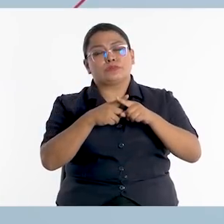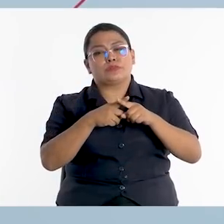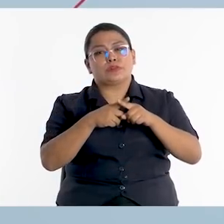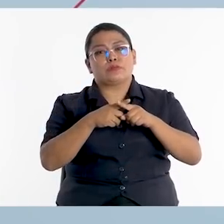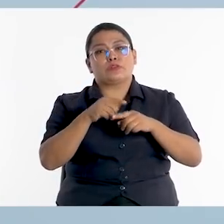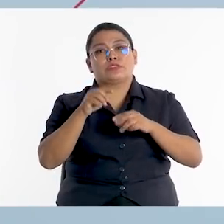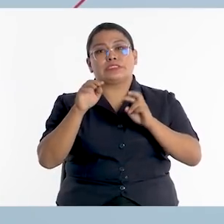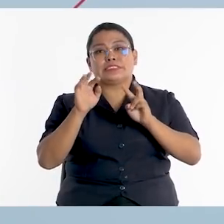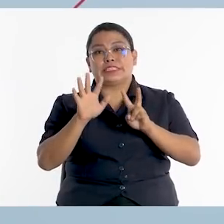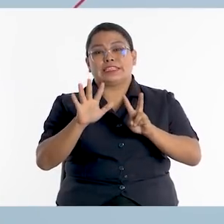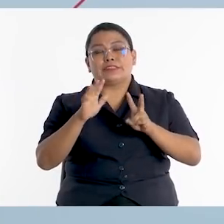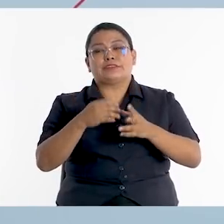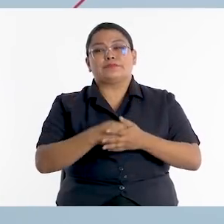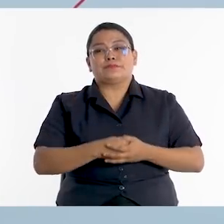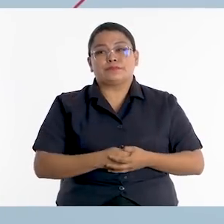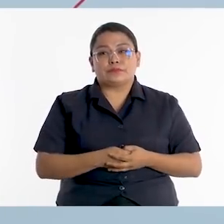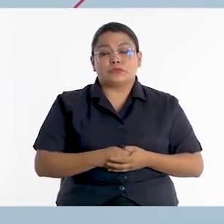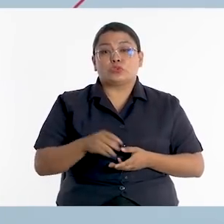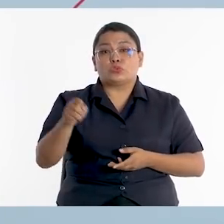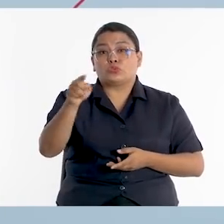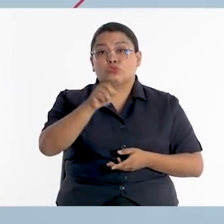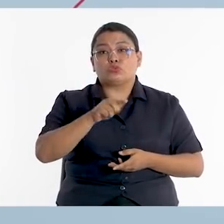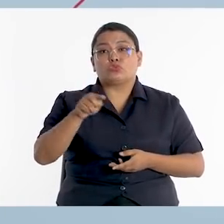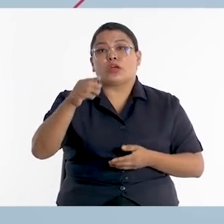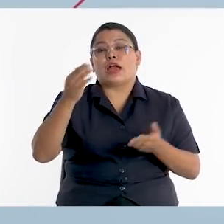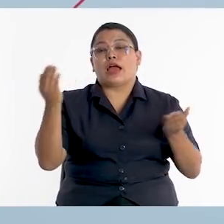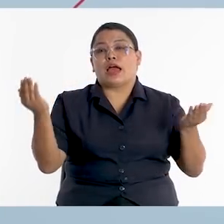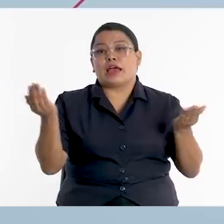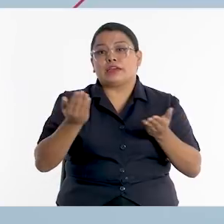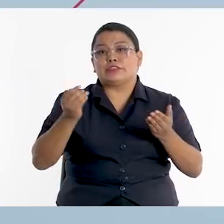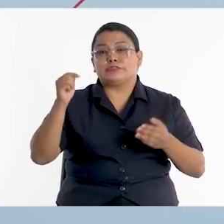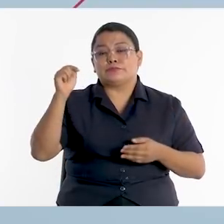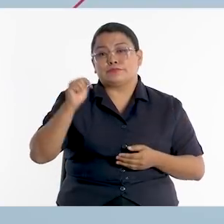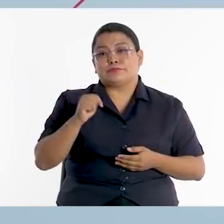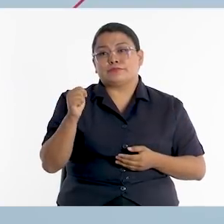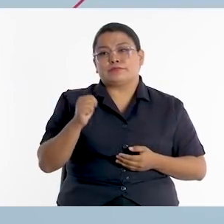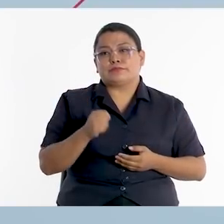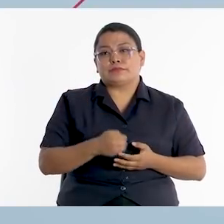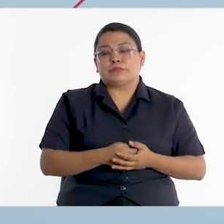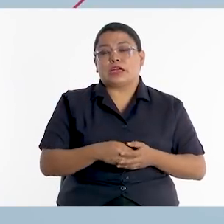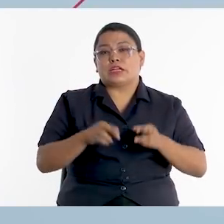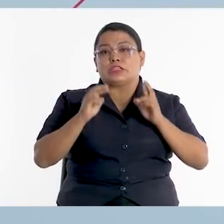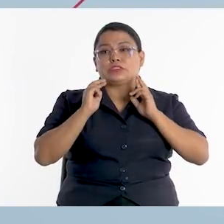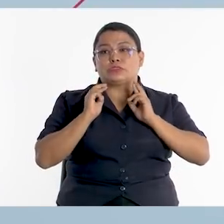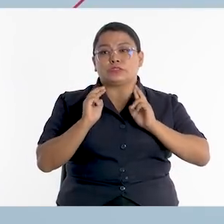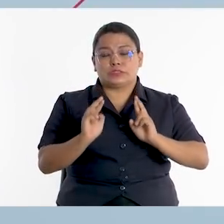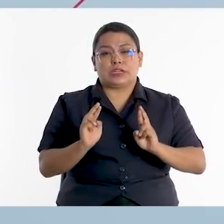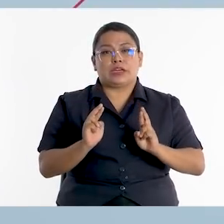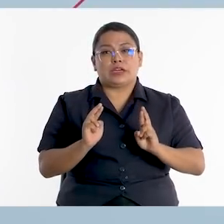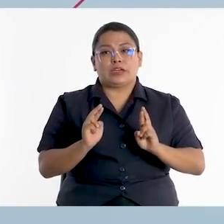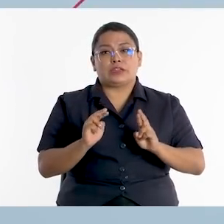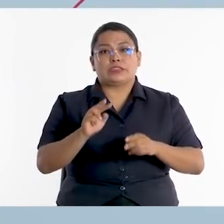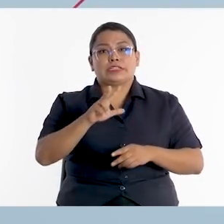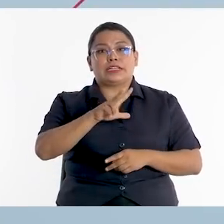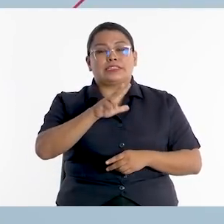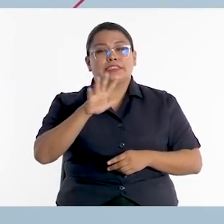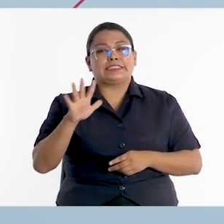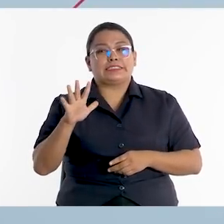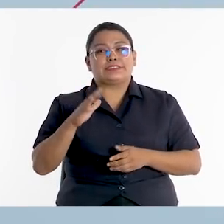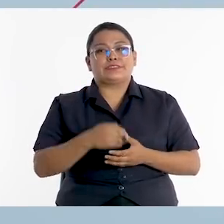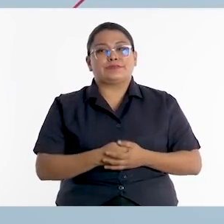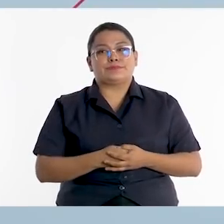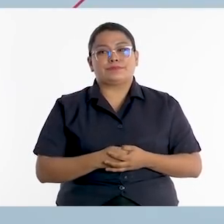7. Así que cuando ustedes efectúen estas operaciones, el resultado es